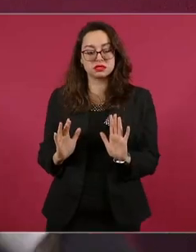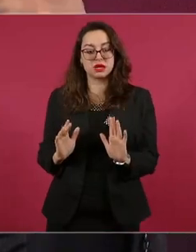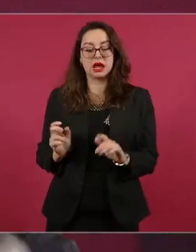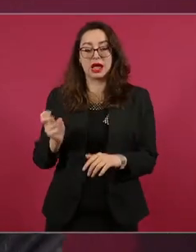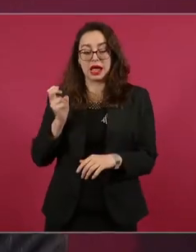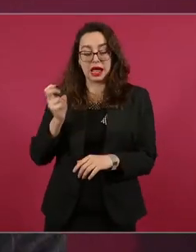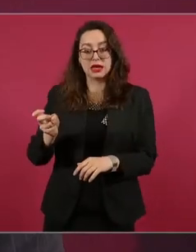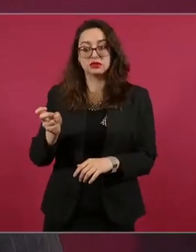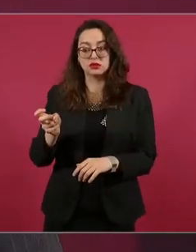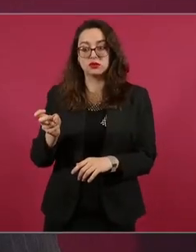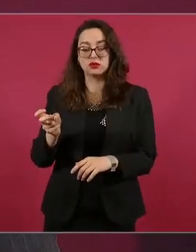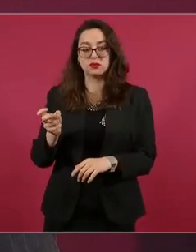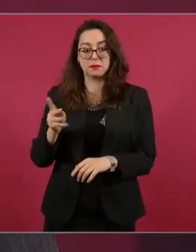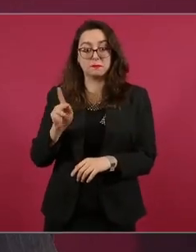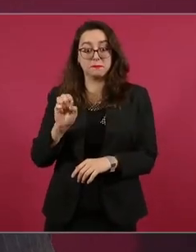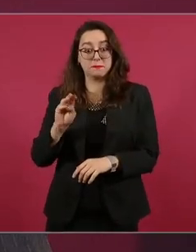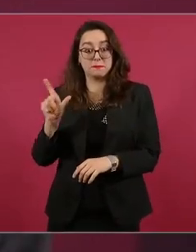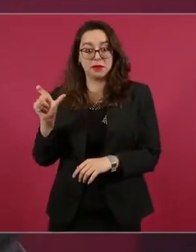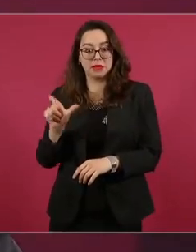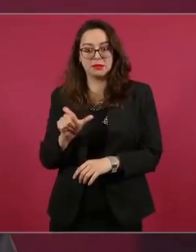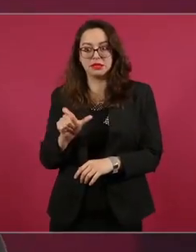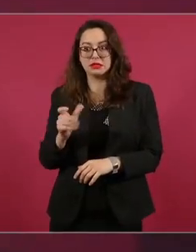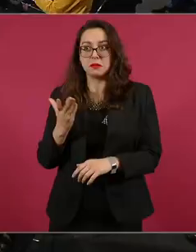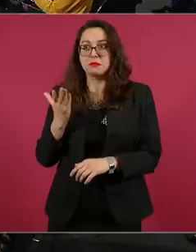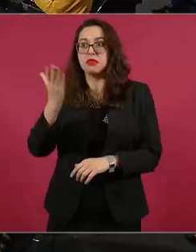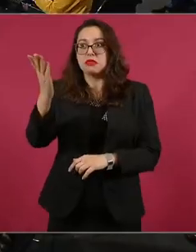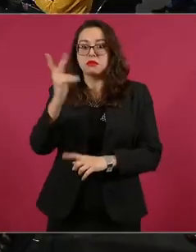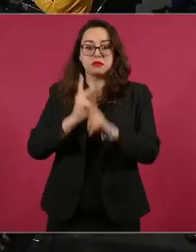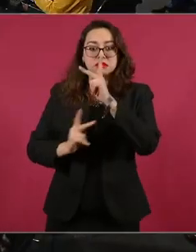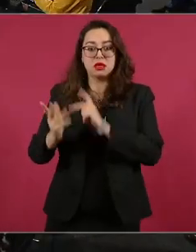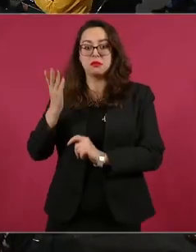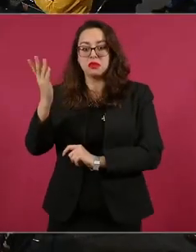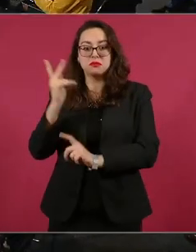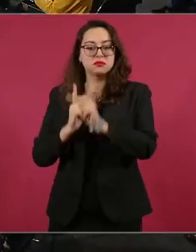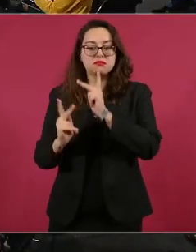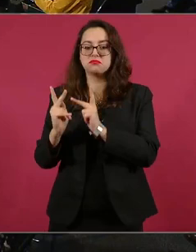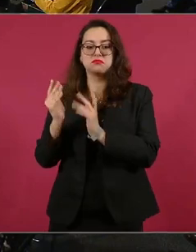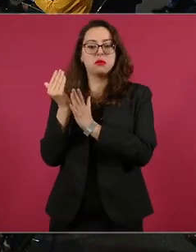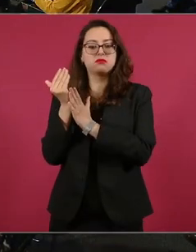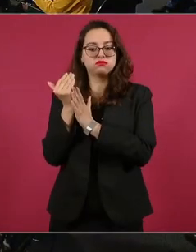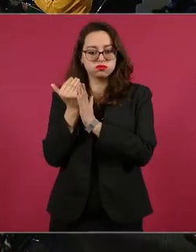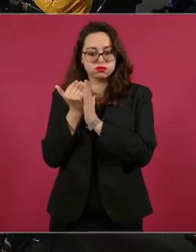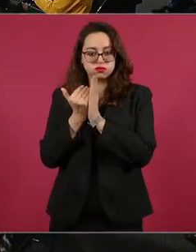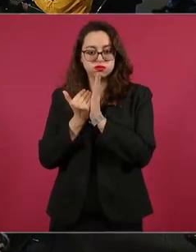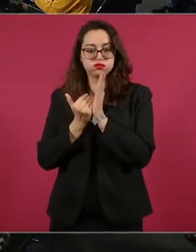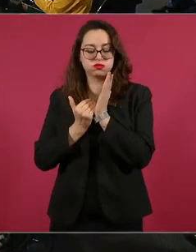deuda de Pemex, y nosotros preferimos